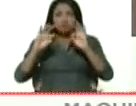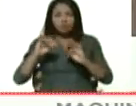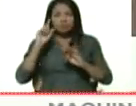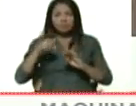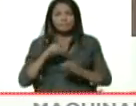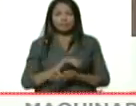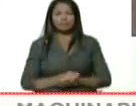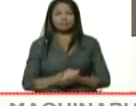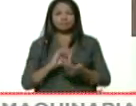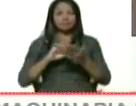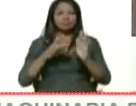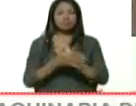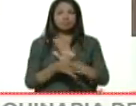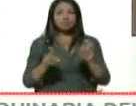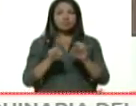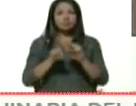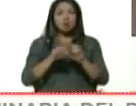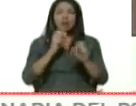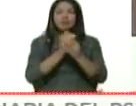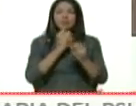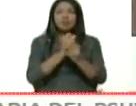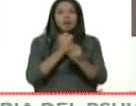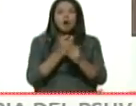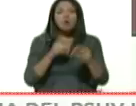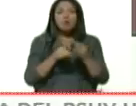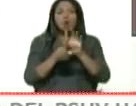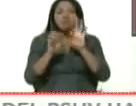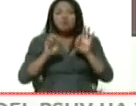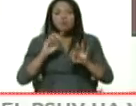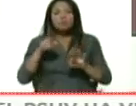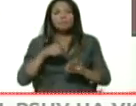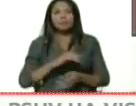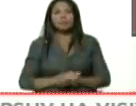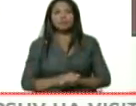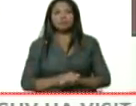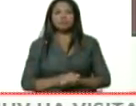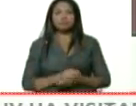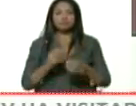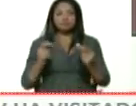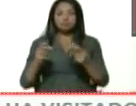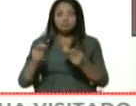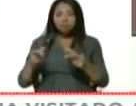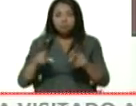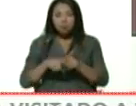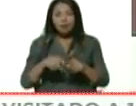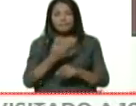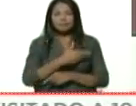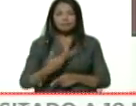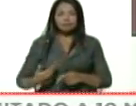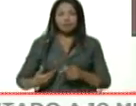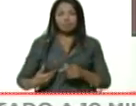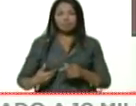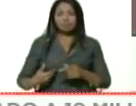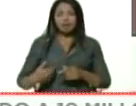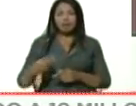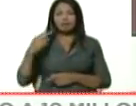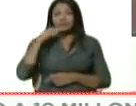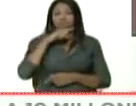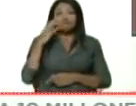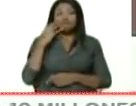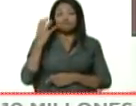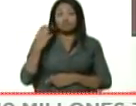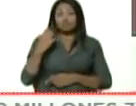todo esto es una obra bufa del subpresidente de Colombia, Iván